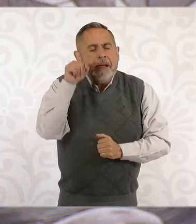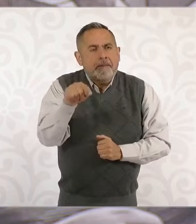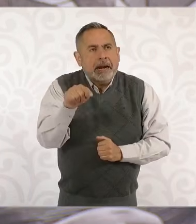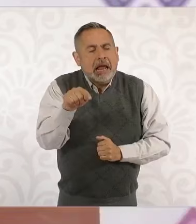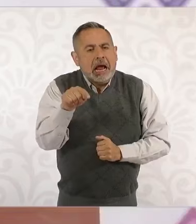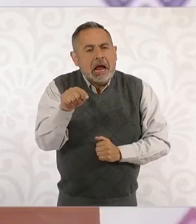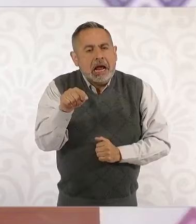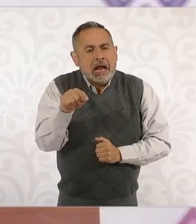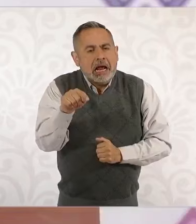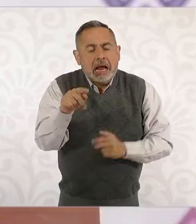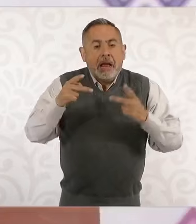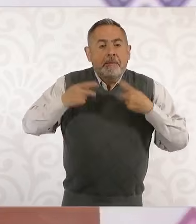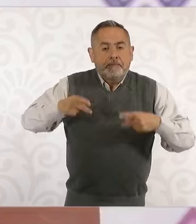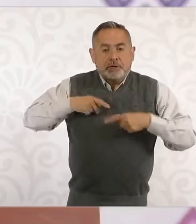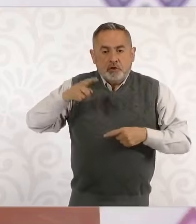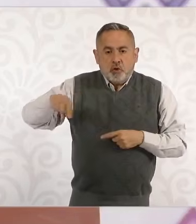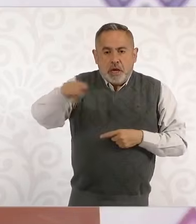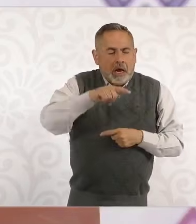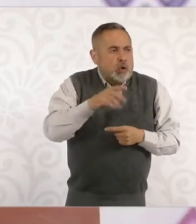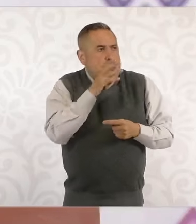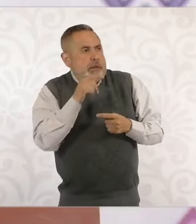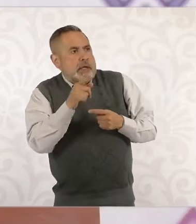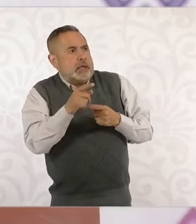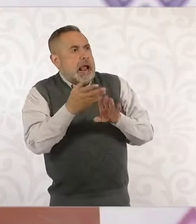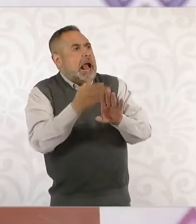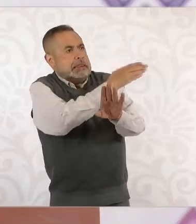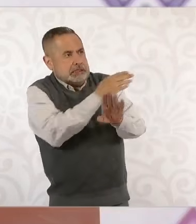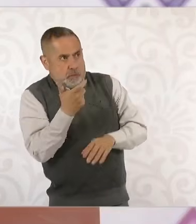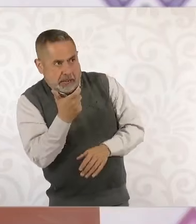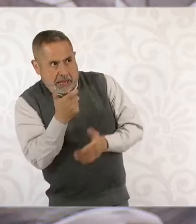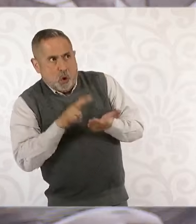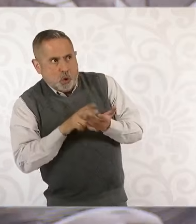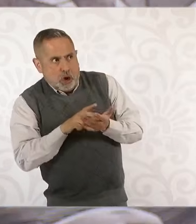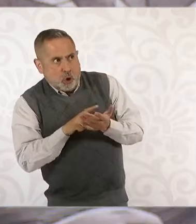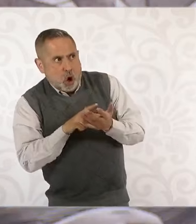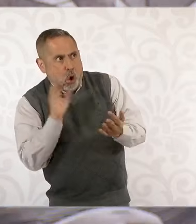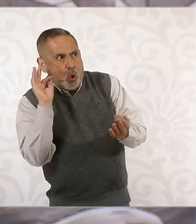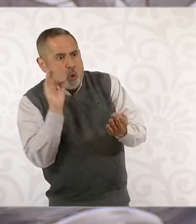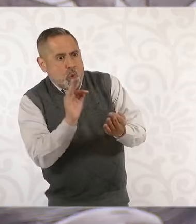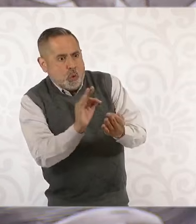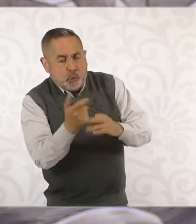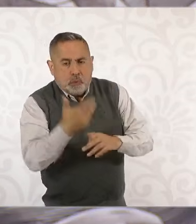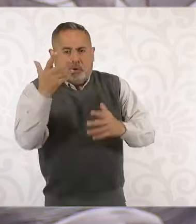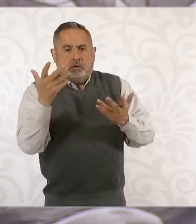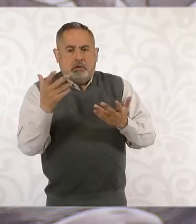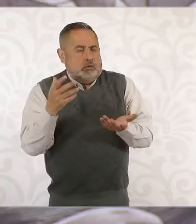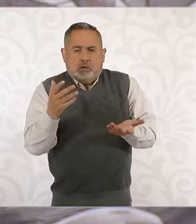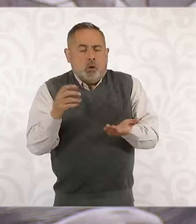la gente no tiene este periodo de reflexión que la propia teoría del consumo te dice, oye, pues yo llego